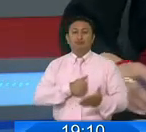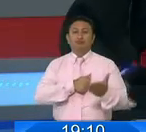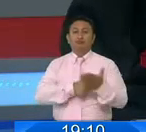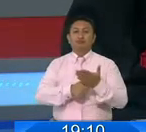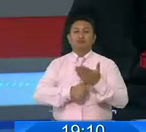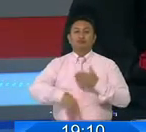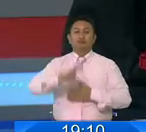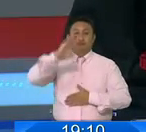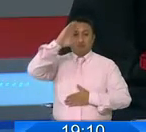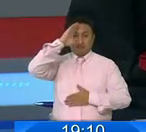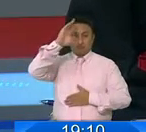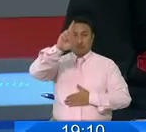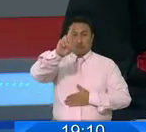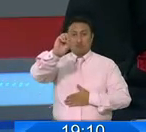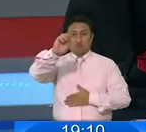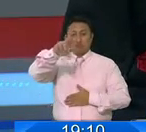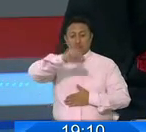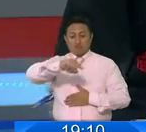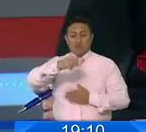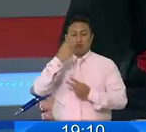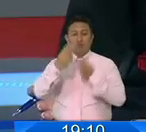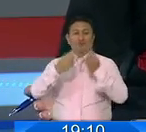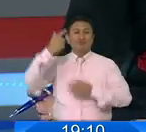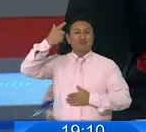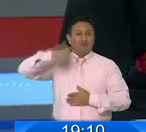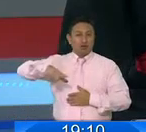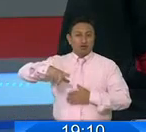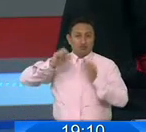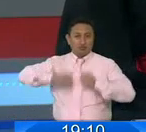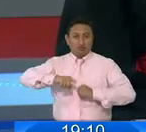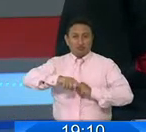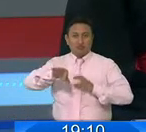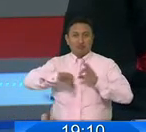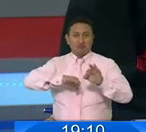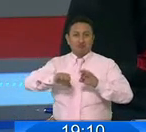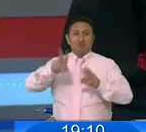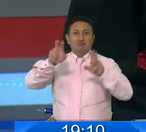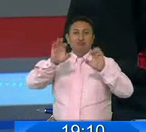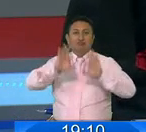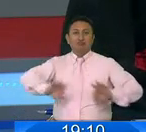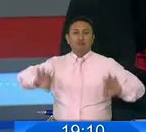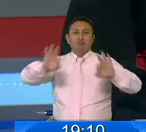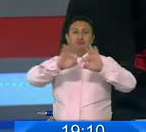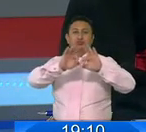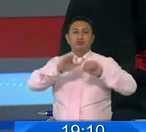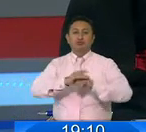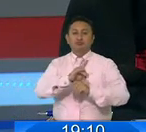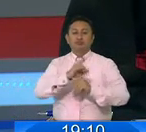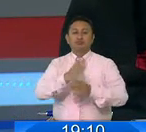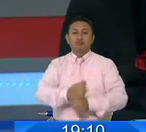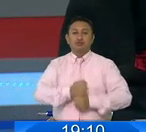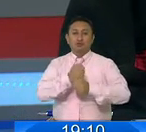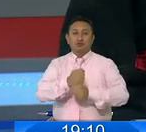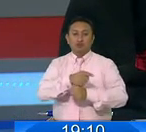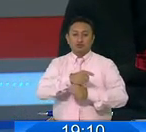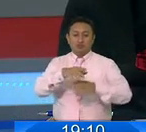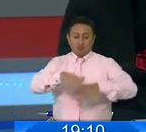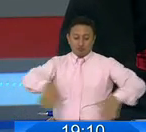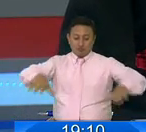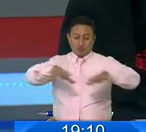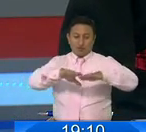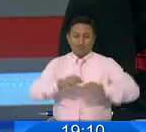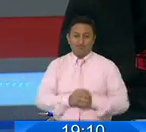maría paula romo visitó la ciudad de loja que dio a conocer temas importantes en torno a la seguridad de esta ciudad y sus fronteras